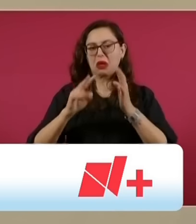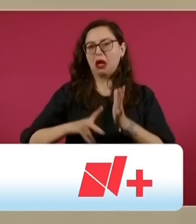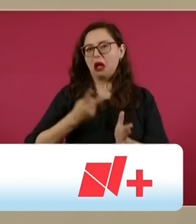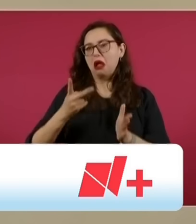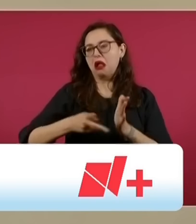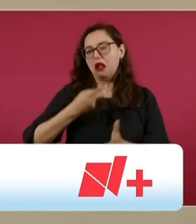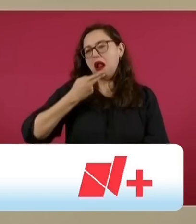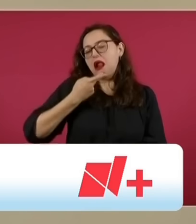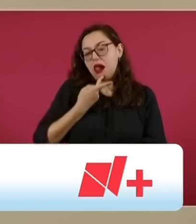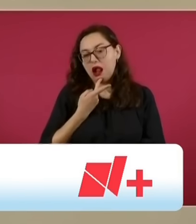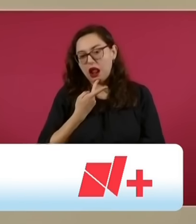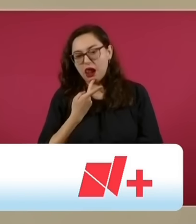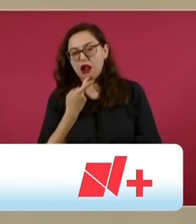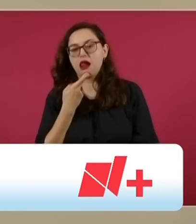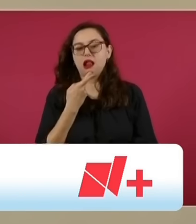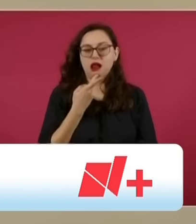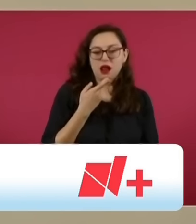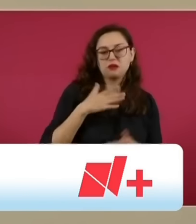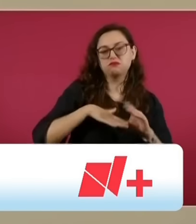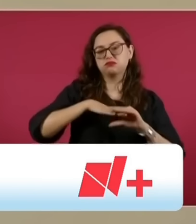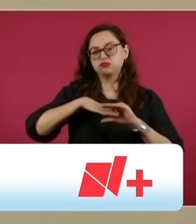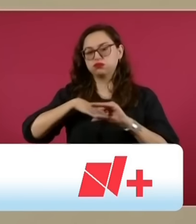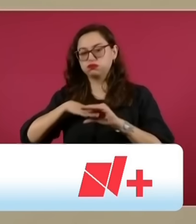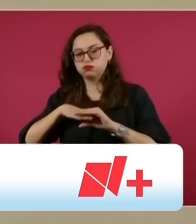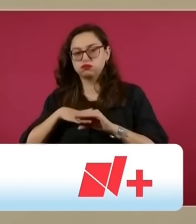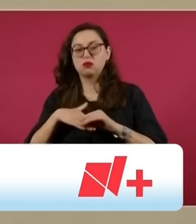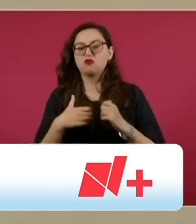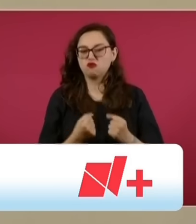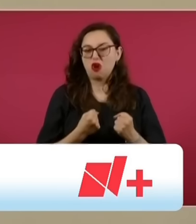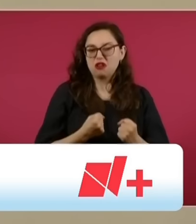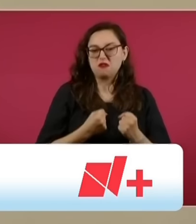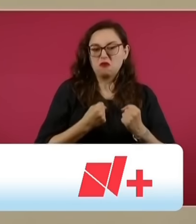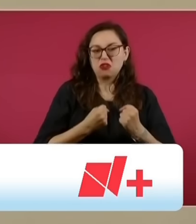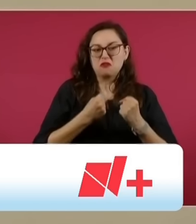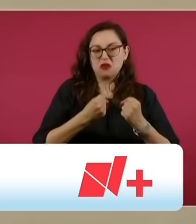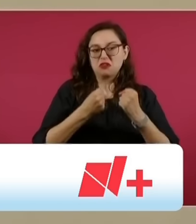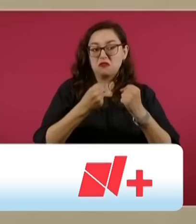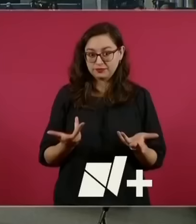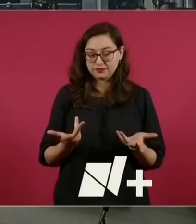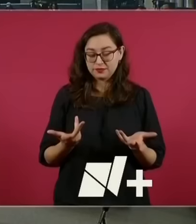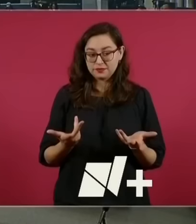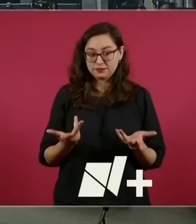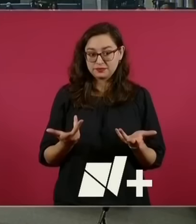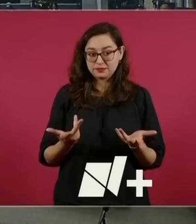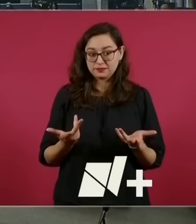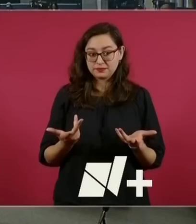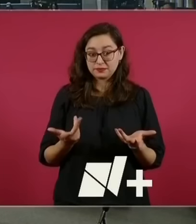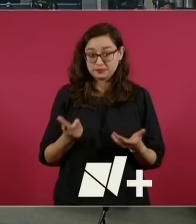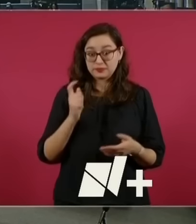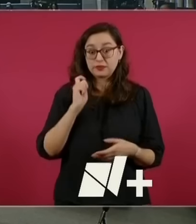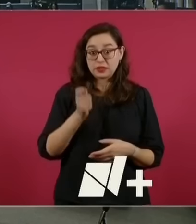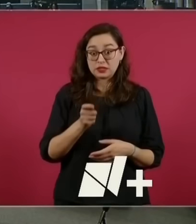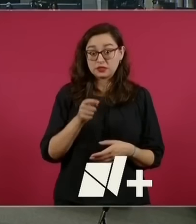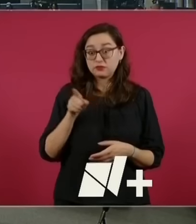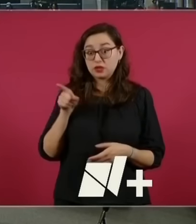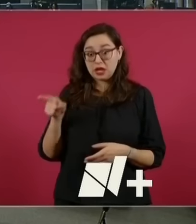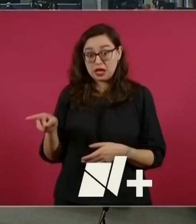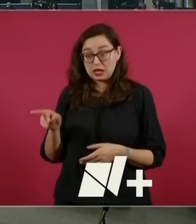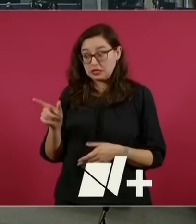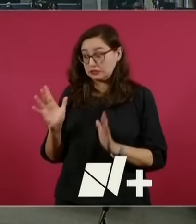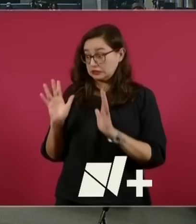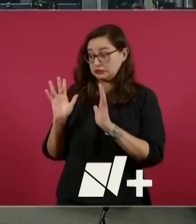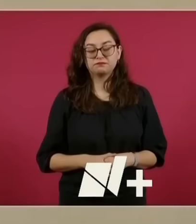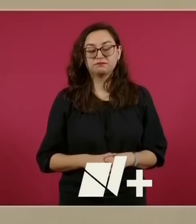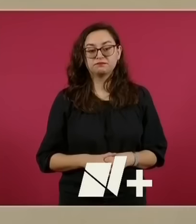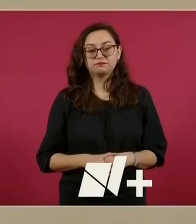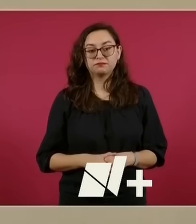retórica en que suele hablarse fuerte y en demasía. También le expresó su